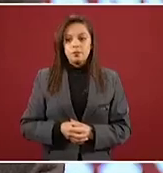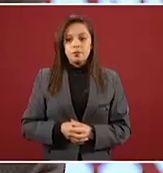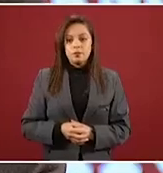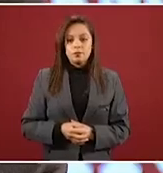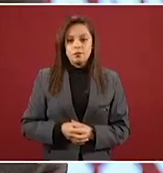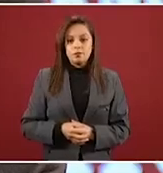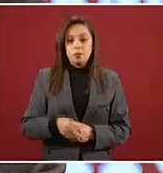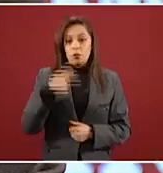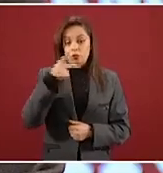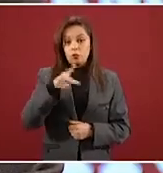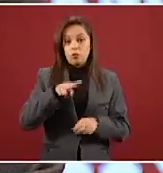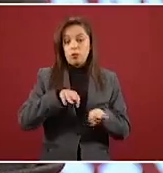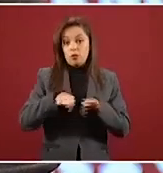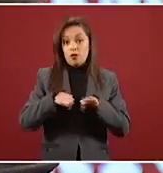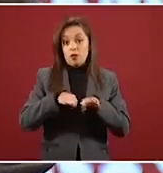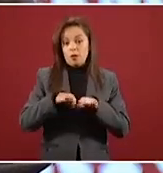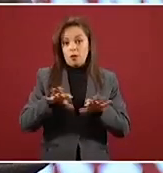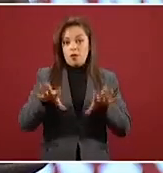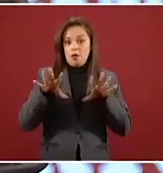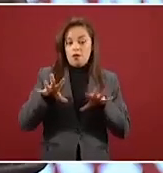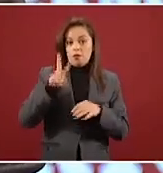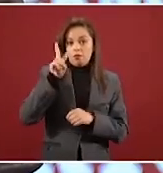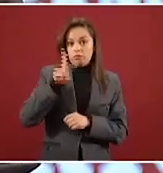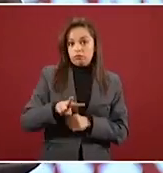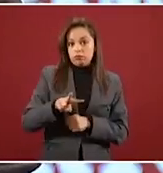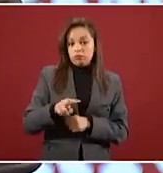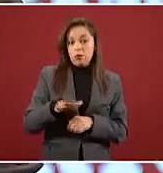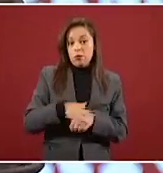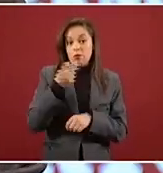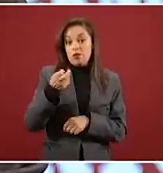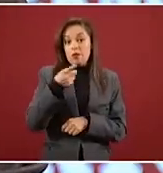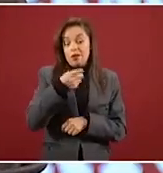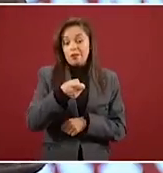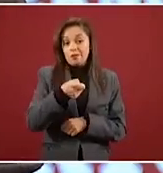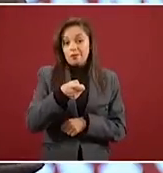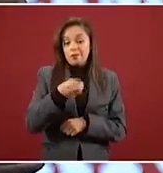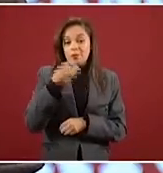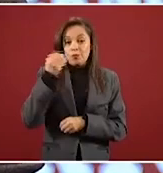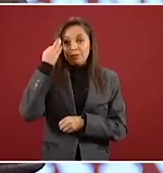por eso durante mucho tiempo,